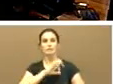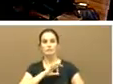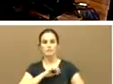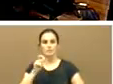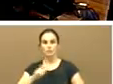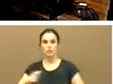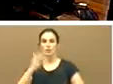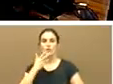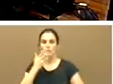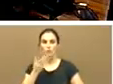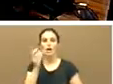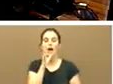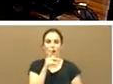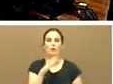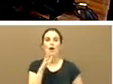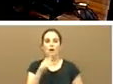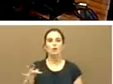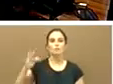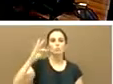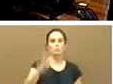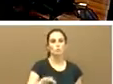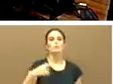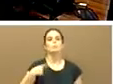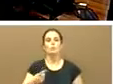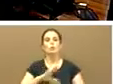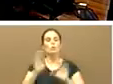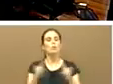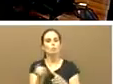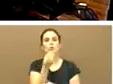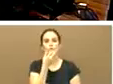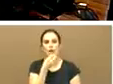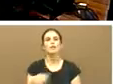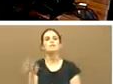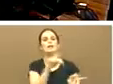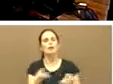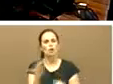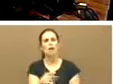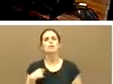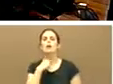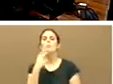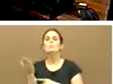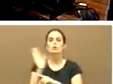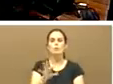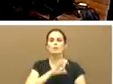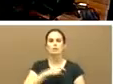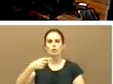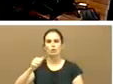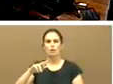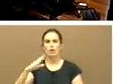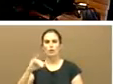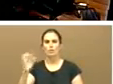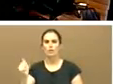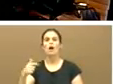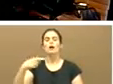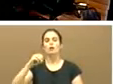ahora en las distintas intervenciones. Tiene la palabra, por parte del Grupo Parlamentario Socialista, PSOE Regionalista, su portavoz, el señor García Gómez, por tiempo de